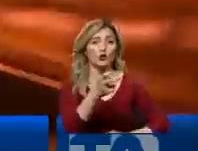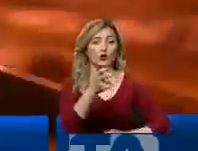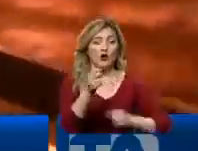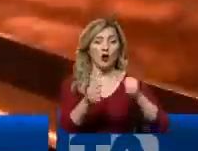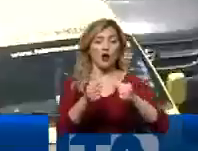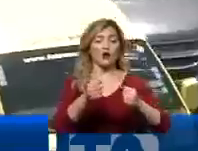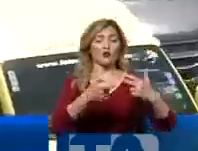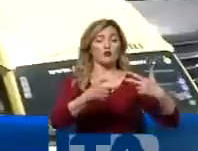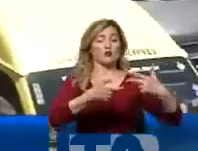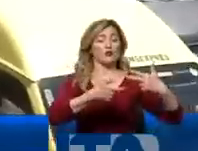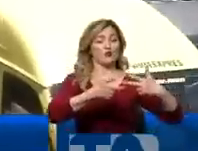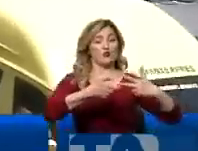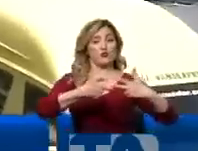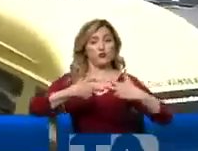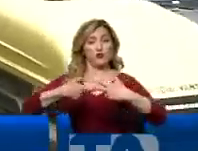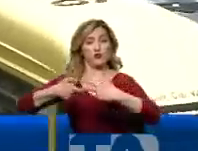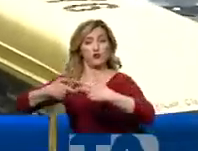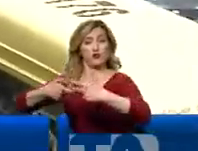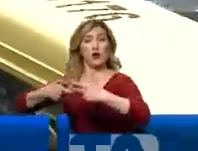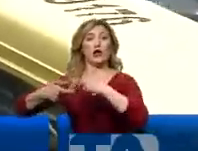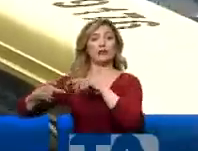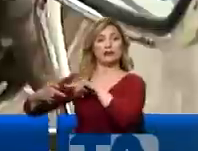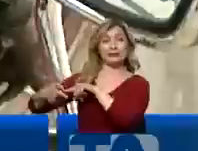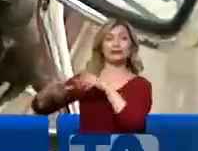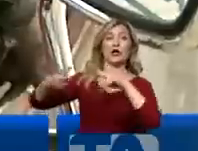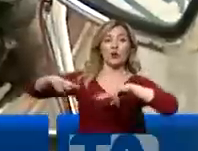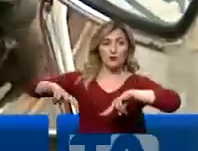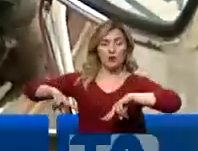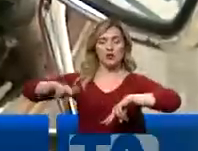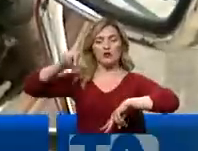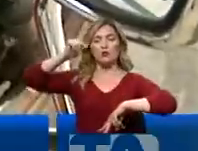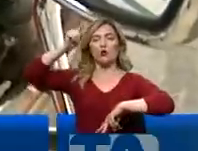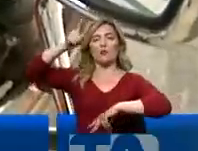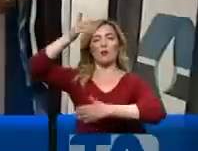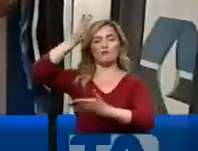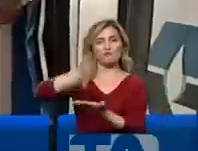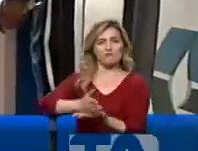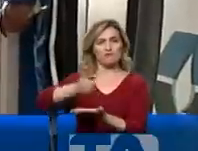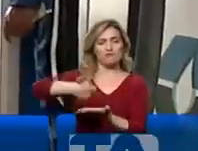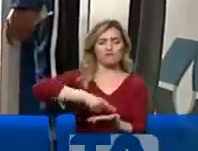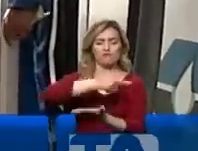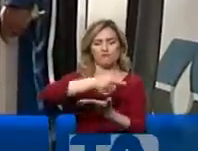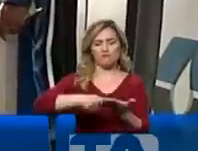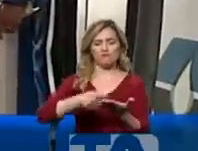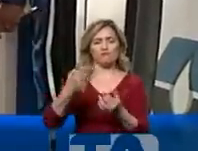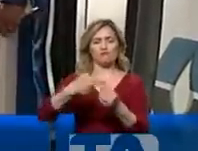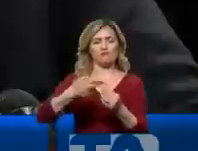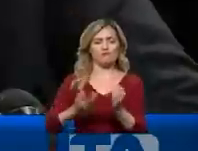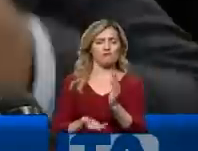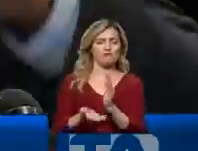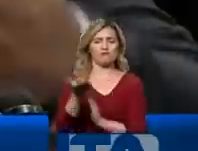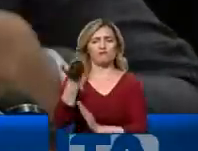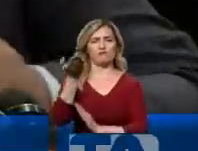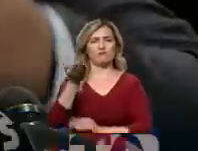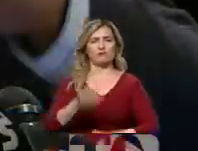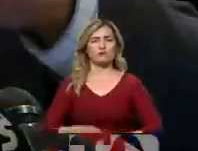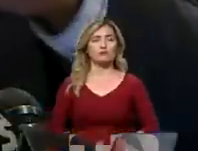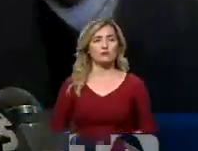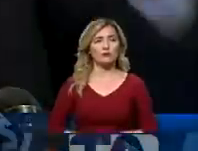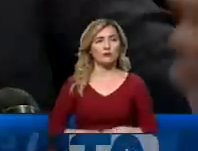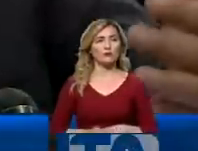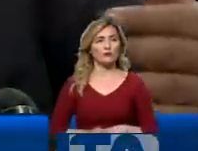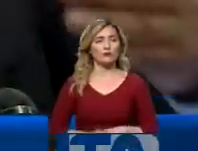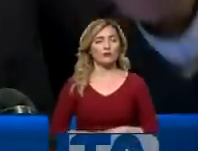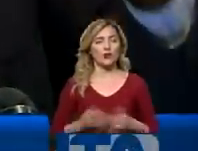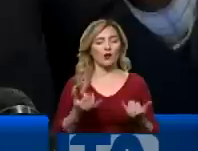que paralizarán sus actividades si el gobierno no deroga el decreto ejecutivo que incrementa los combustibles. Si hoy día tengo